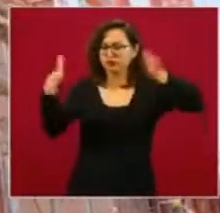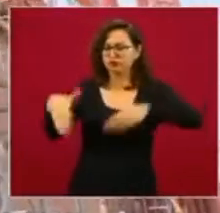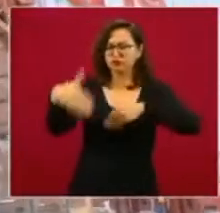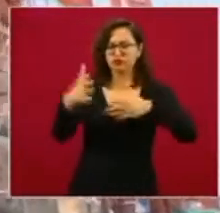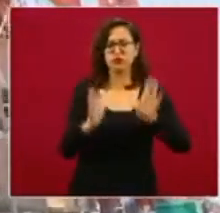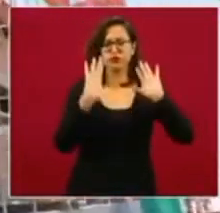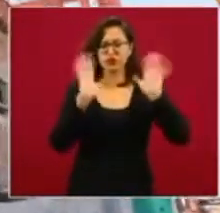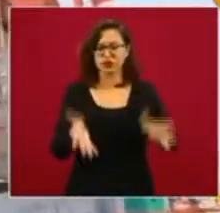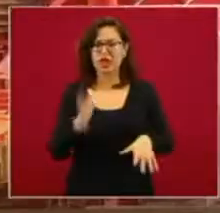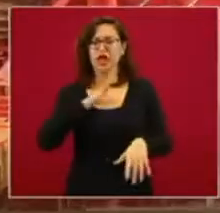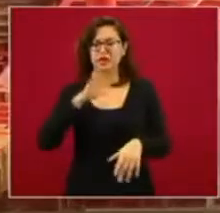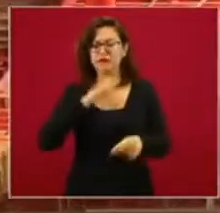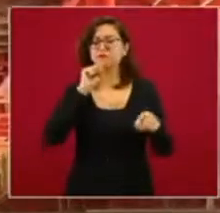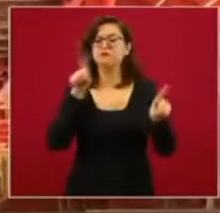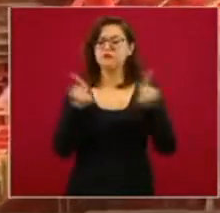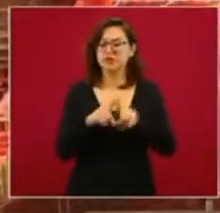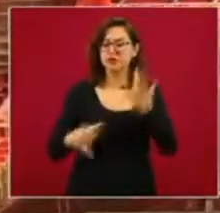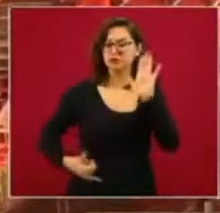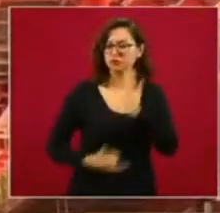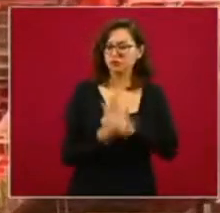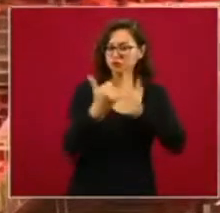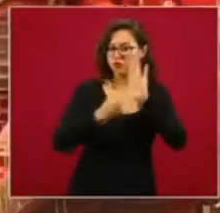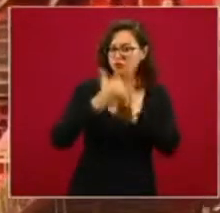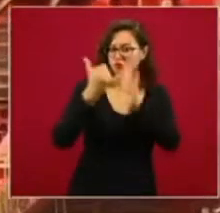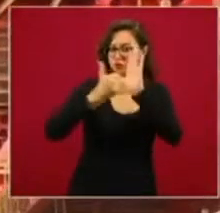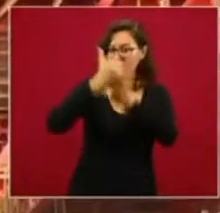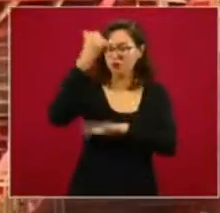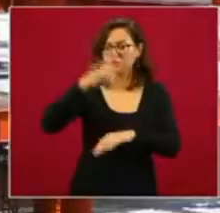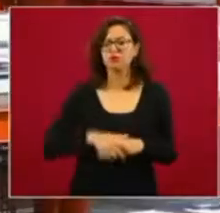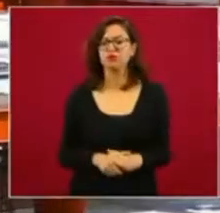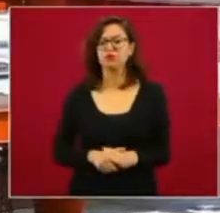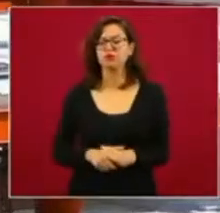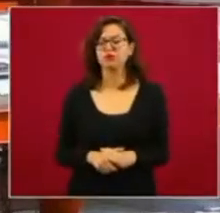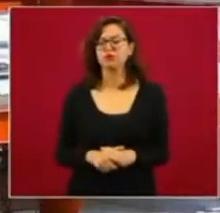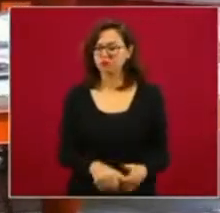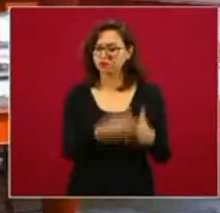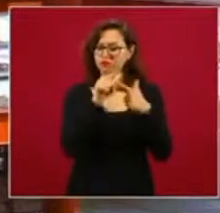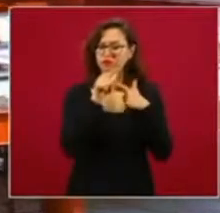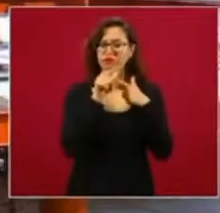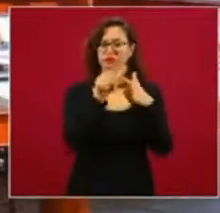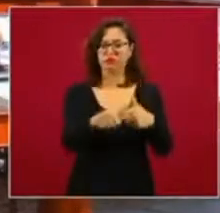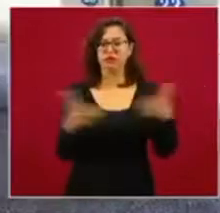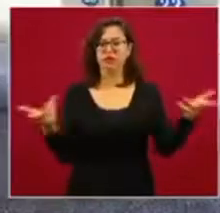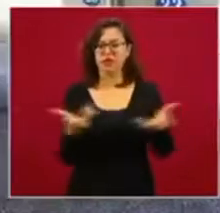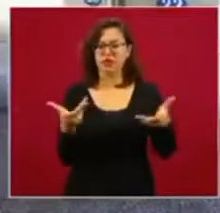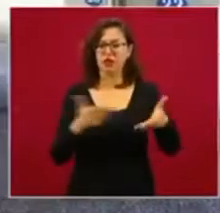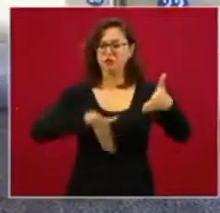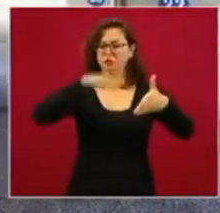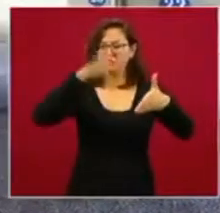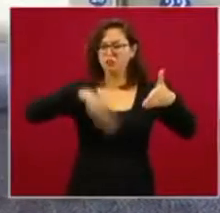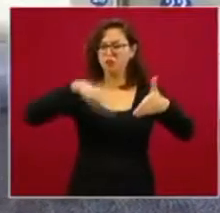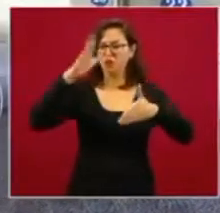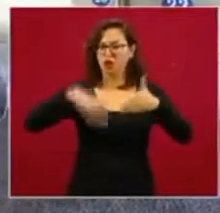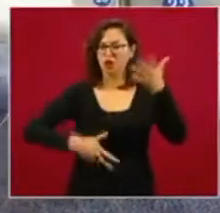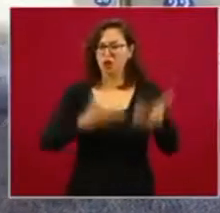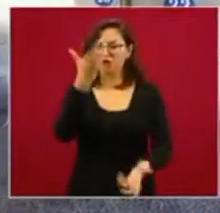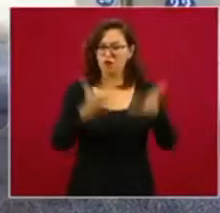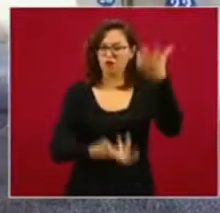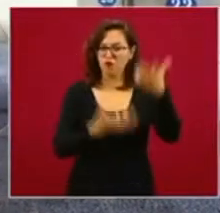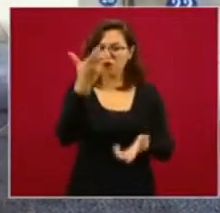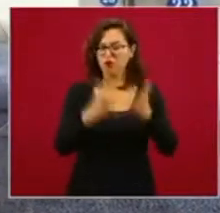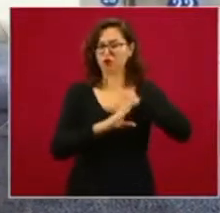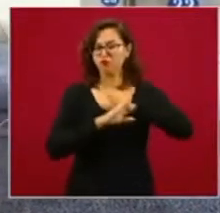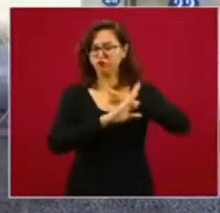como el revestimiento rústico en muros de las salas de última espera. Se continúa con la aplicación de pintura aislante contra fuego en columnas